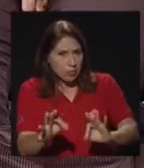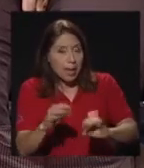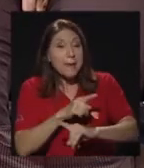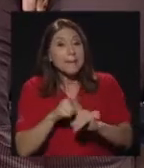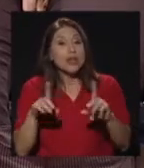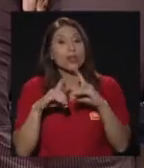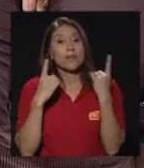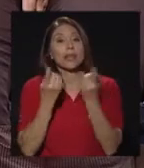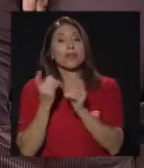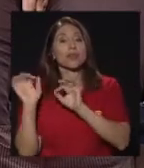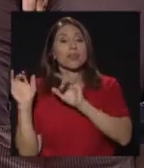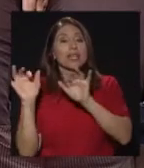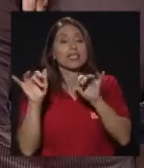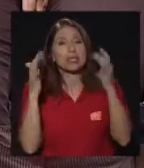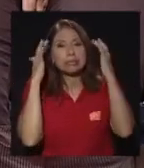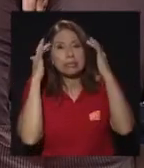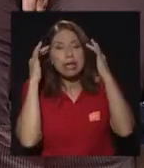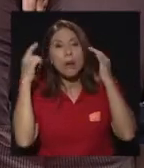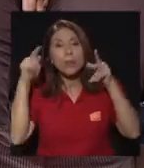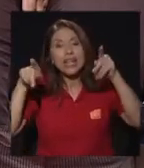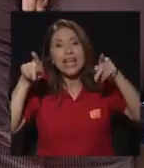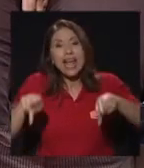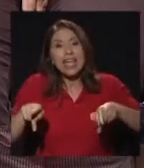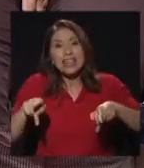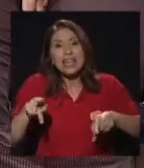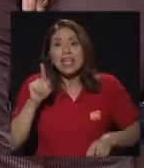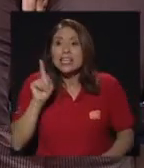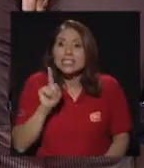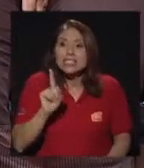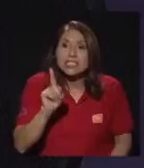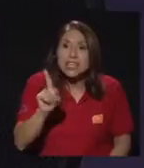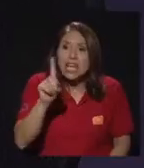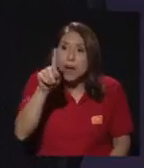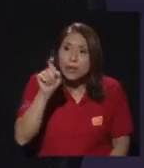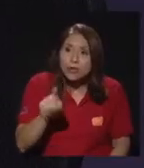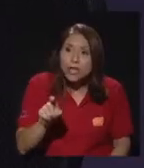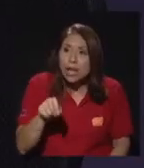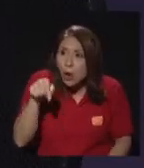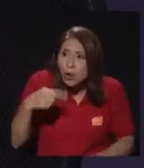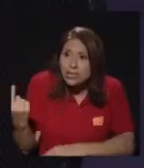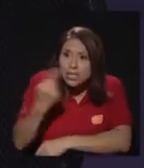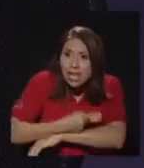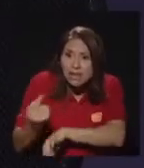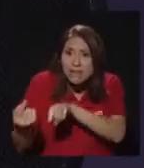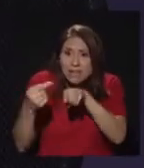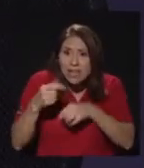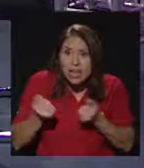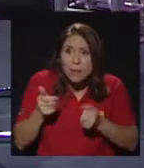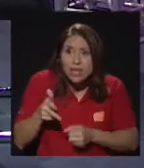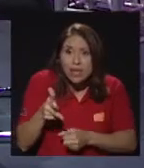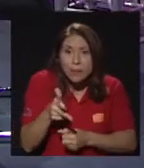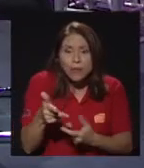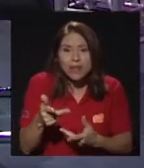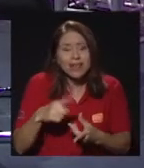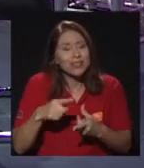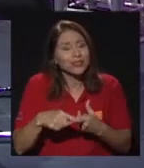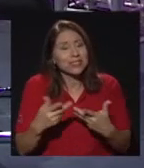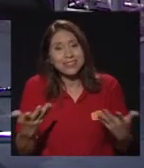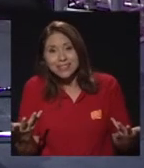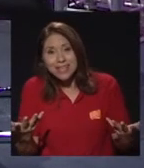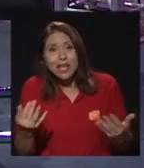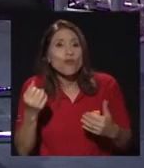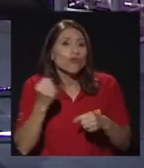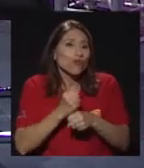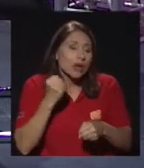la gente llega a preguntar, ¿hoy era la Migra Móvil? Entonces, fue una labor grande que hicimos, en el sentido de que